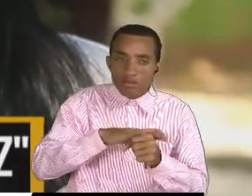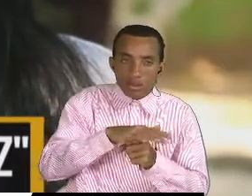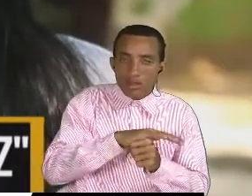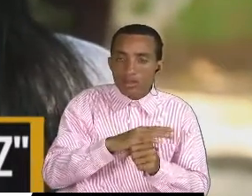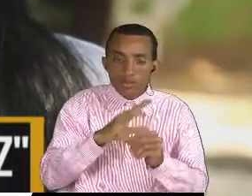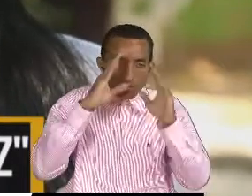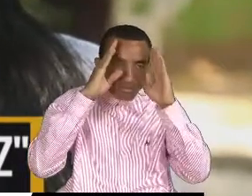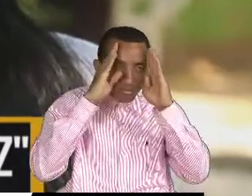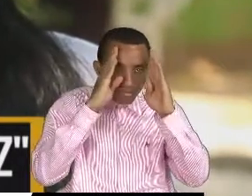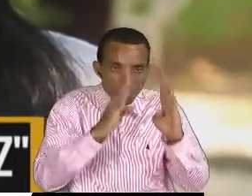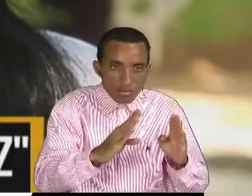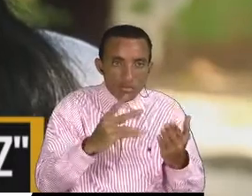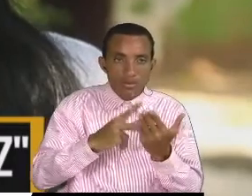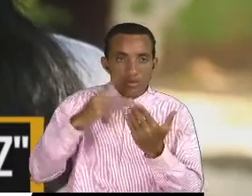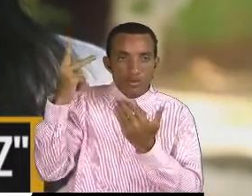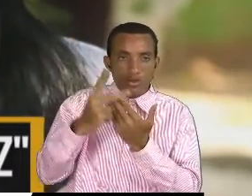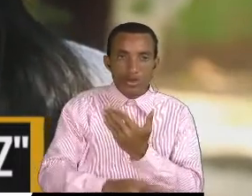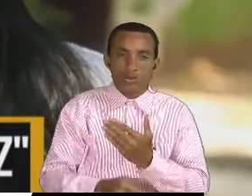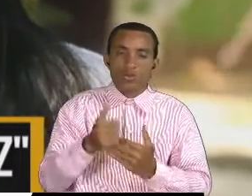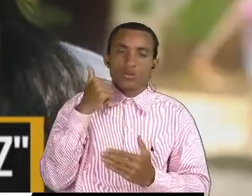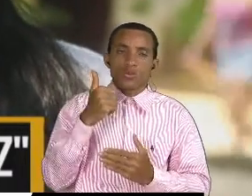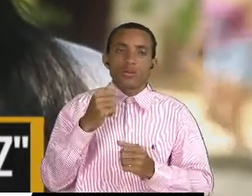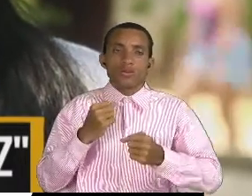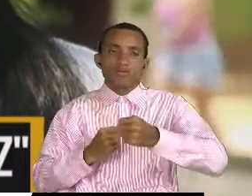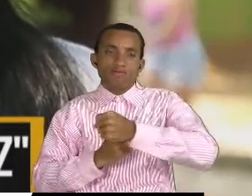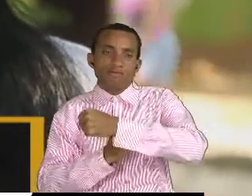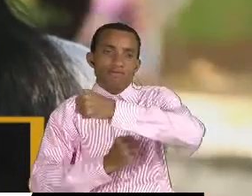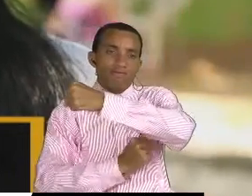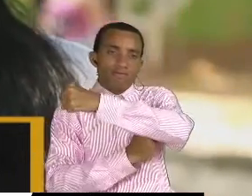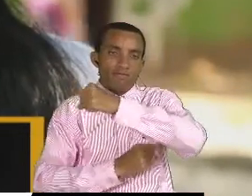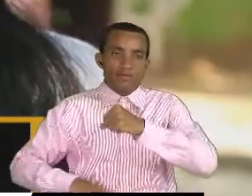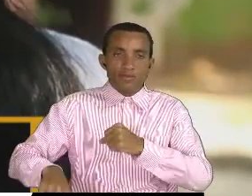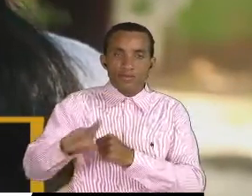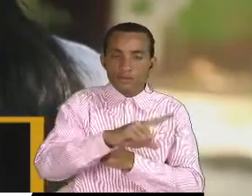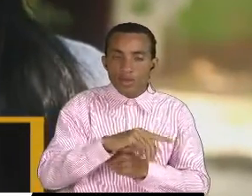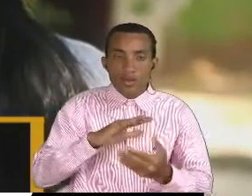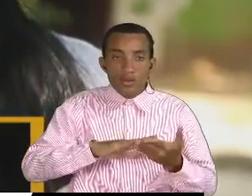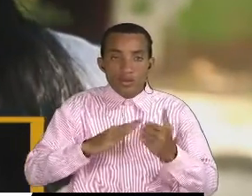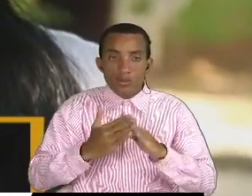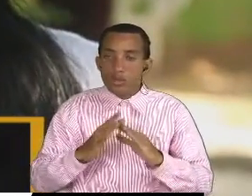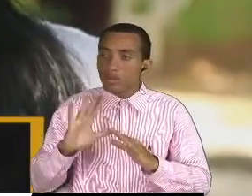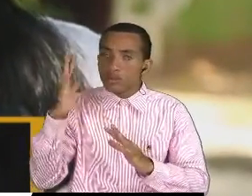para este gran proyecto que es el fortalecimiento de las resiliencias de las comunidades vulnerables de